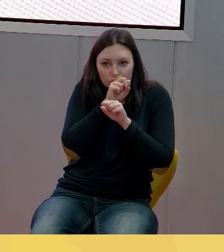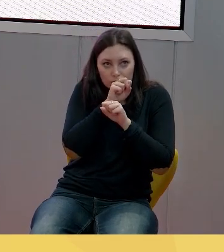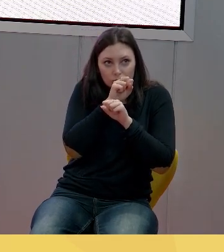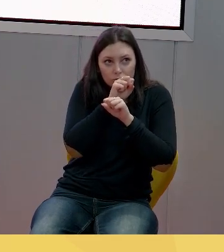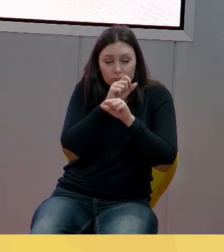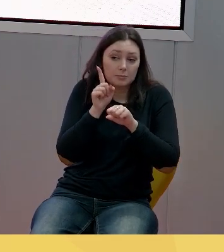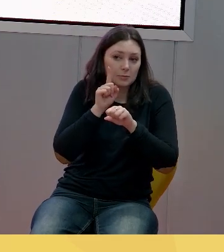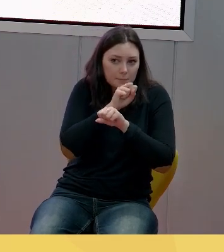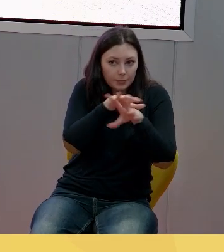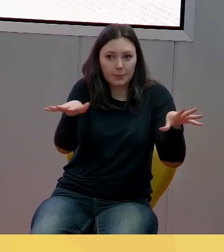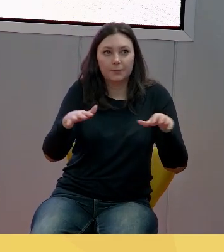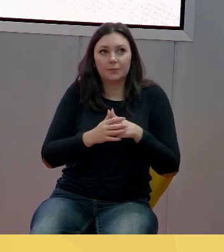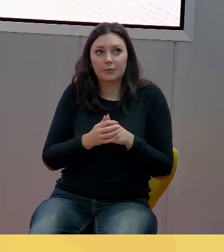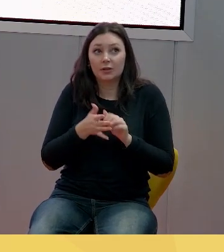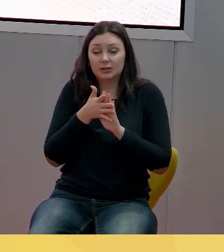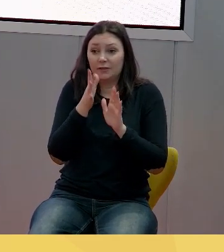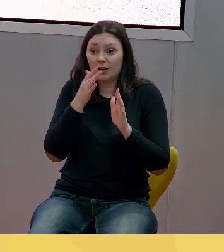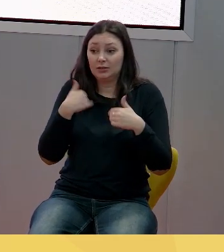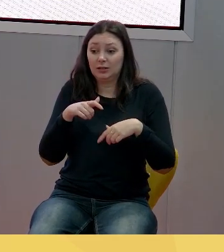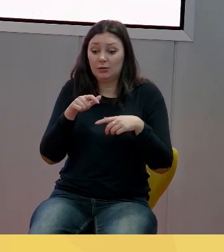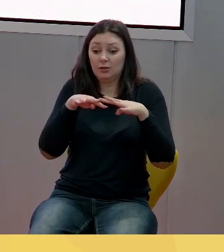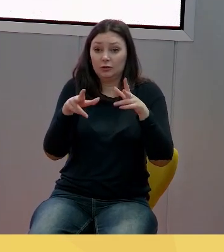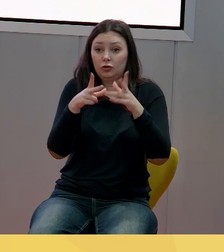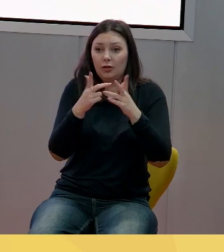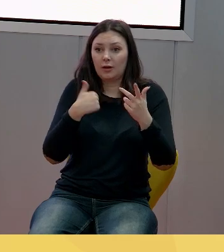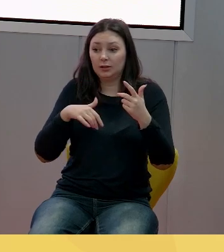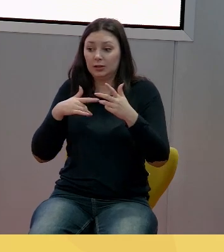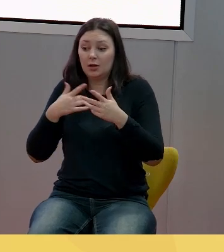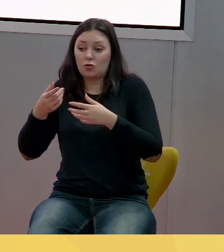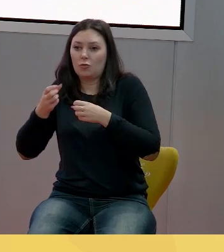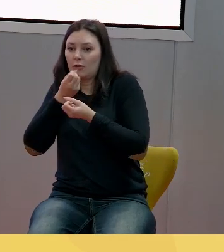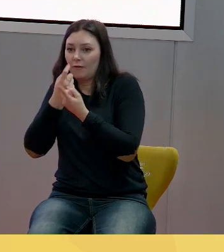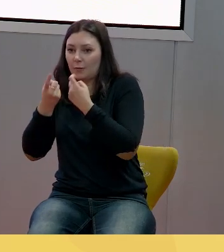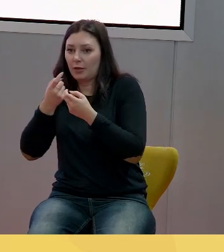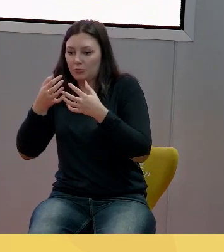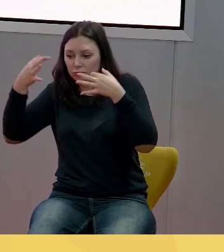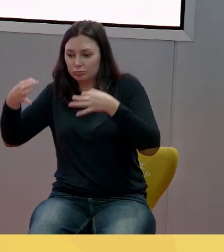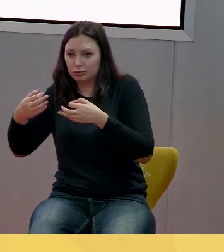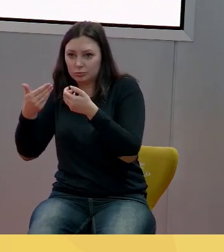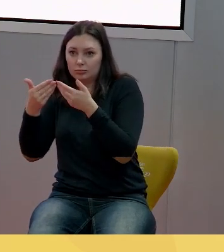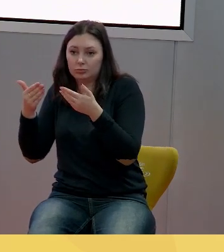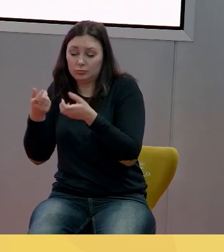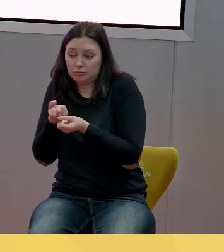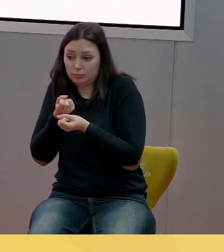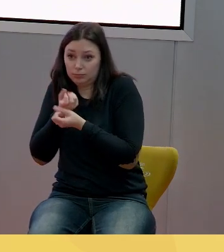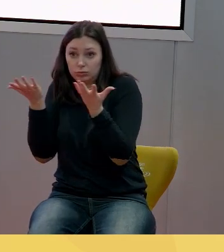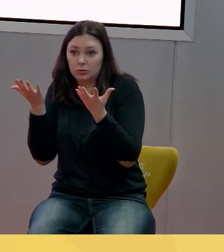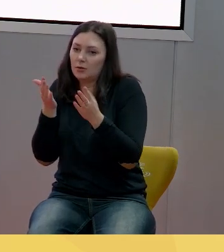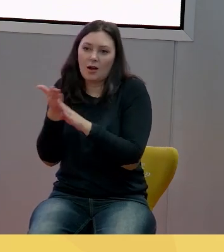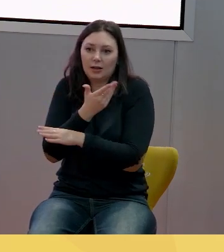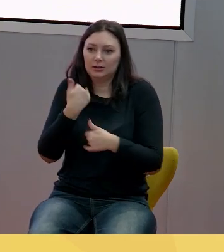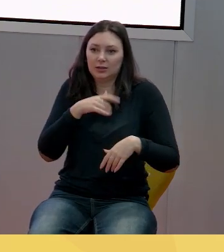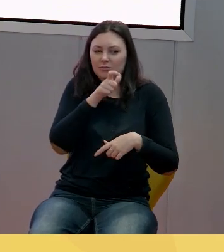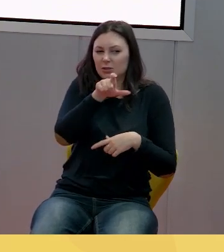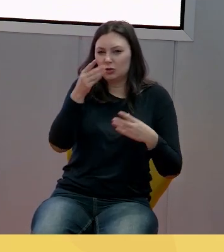redes sociales un clima de rechazo al informe antes de que se publicara la información veraz, ¿no? En este caso dijo que tenía acceso